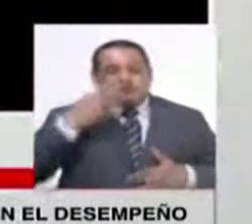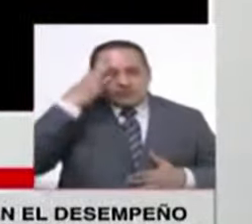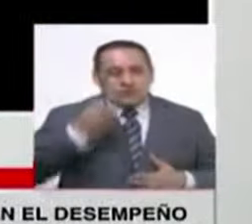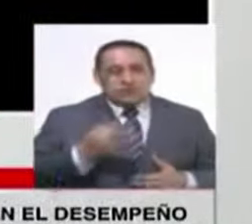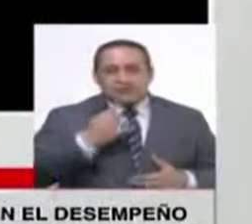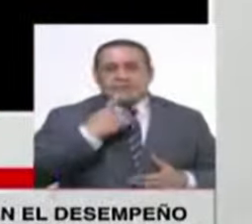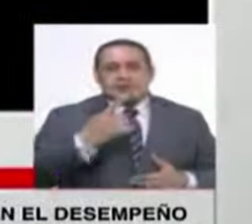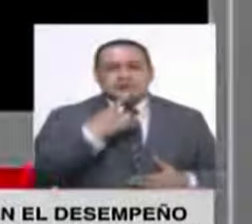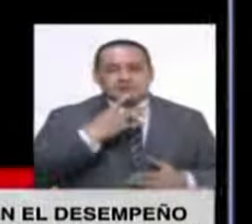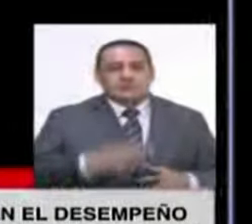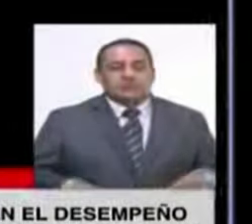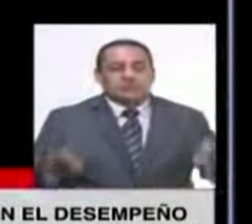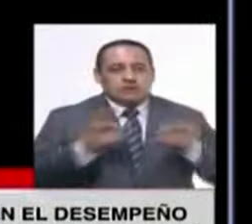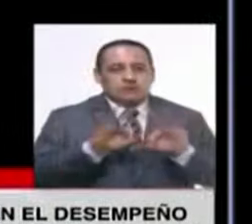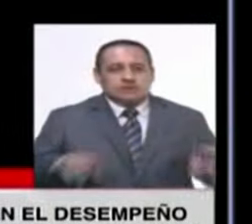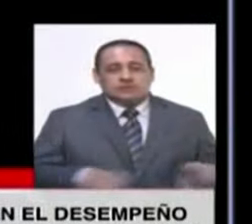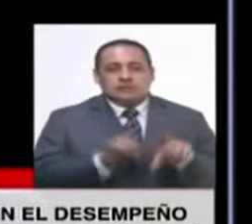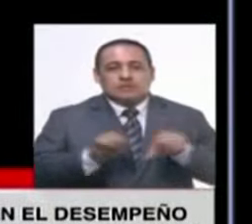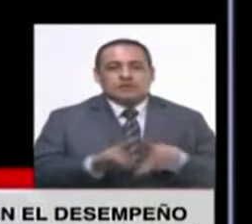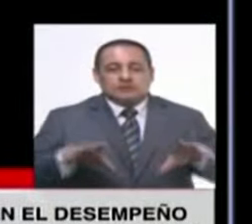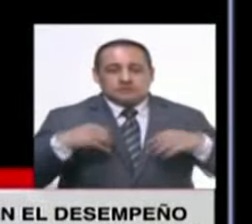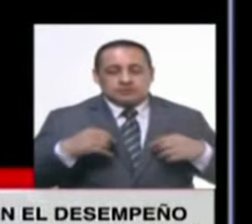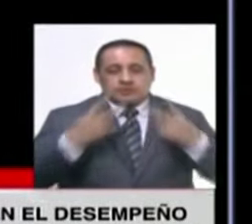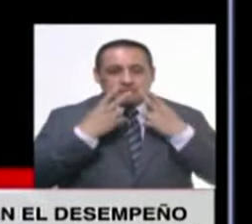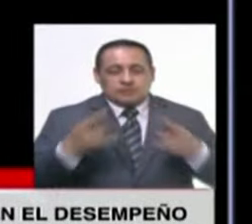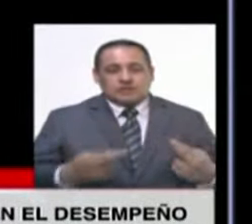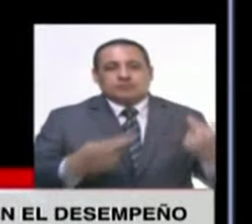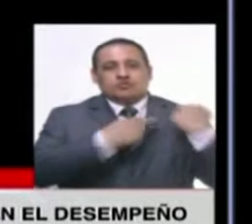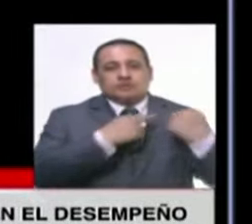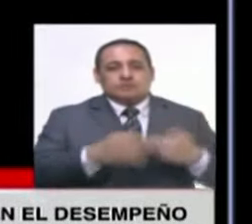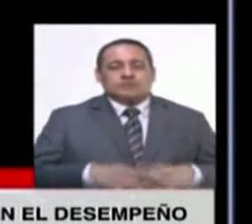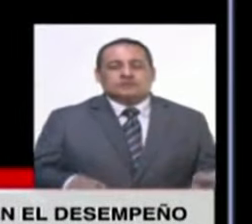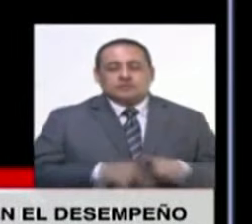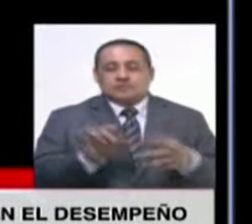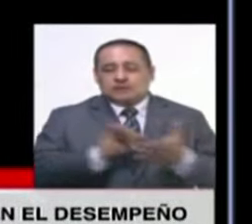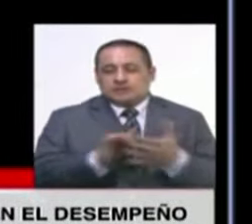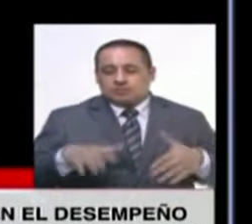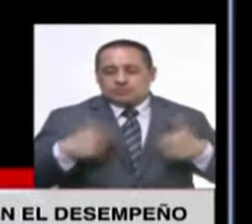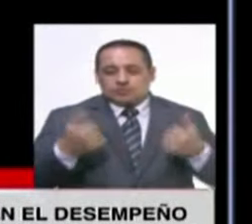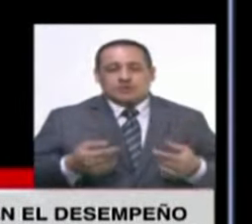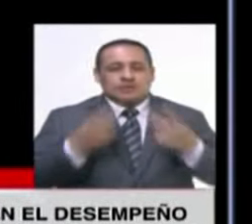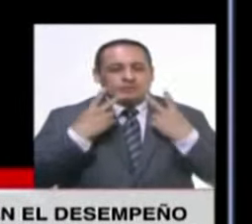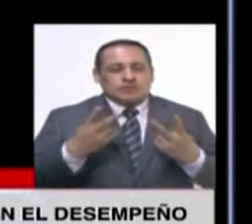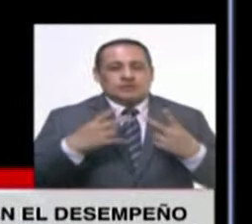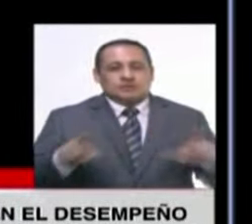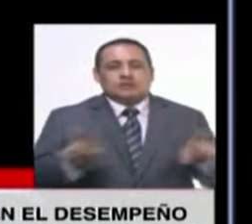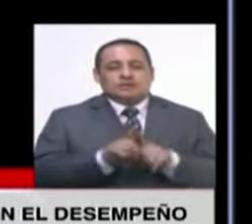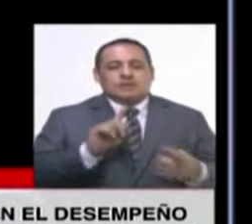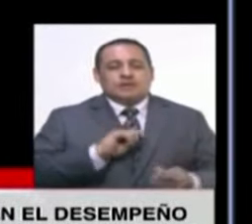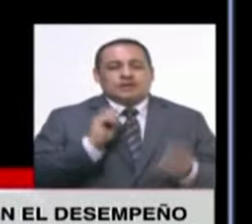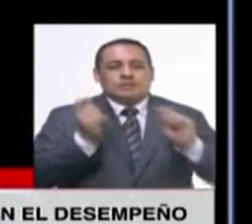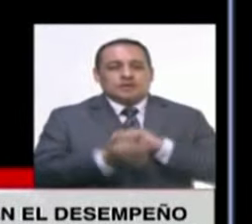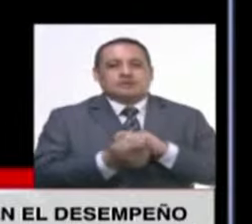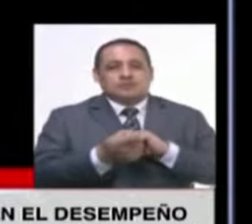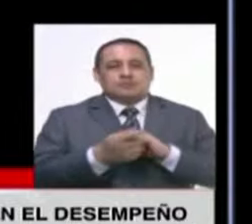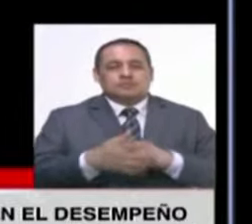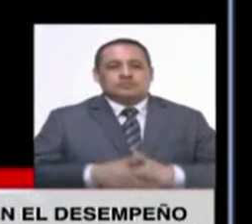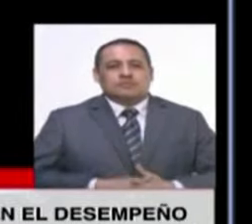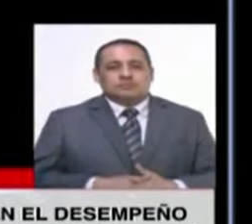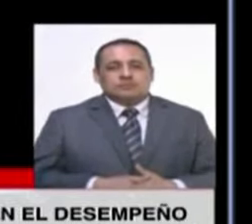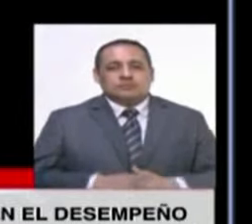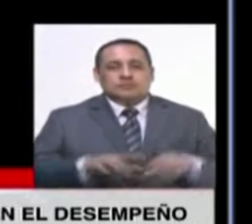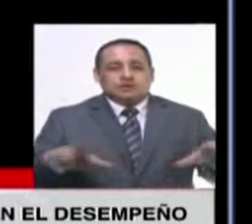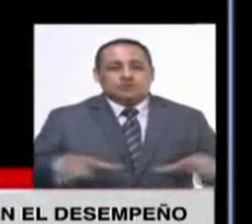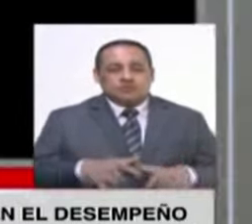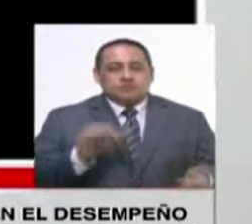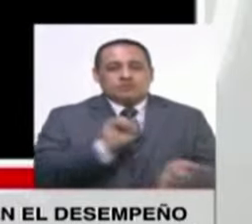es importante y tomar cartas en el asunto para que pueda ser cambiado de este